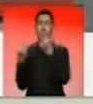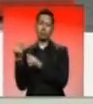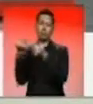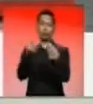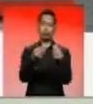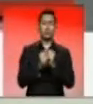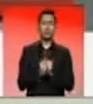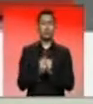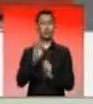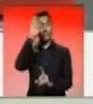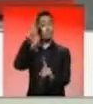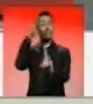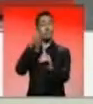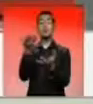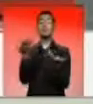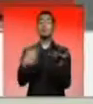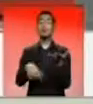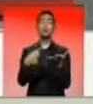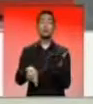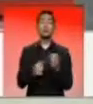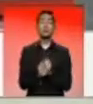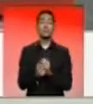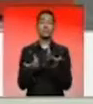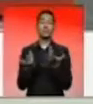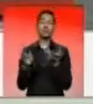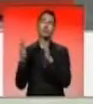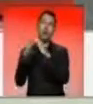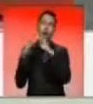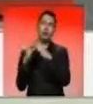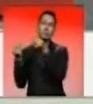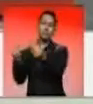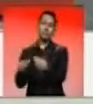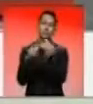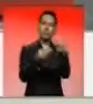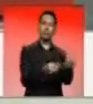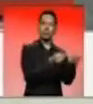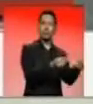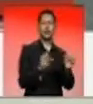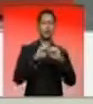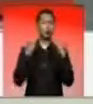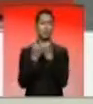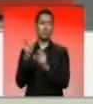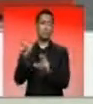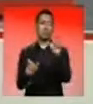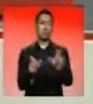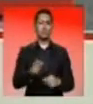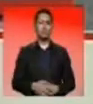El objetivo es satisfacer la demanda con más planes habitacionales de interés social.